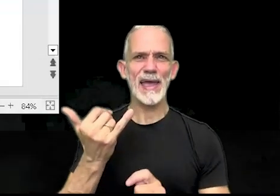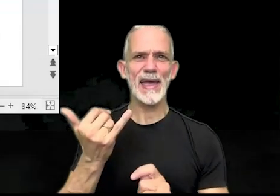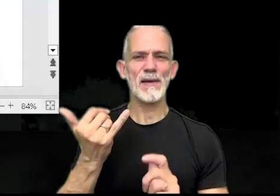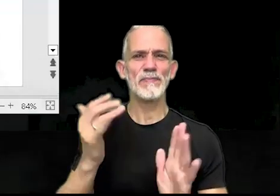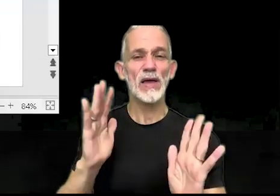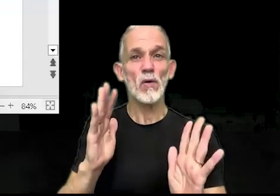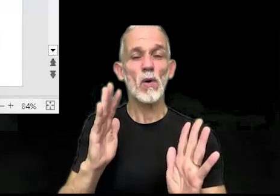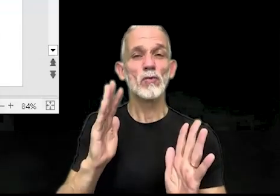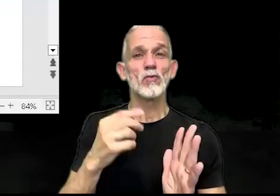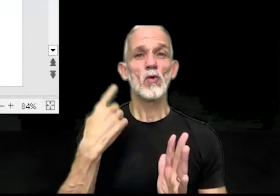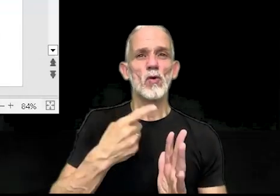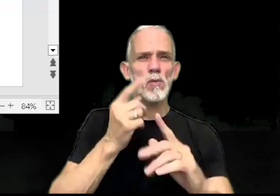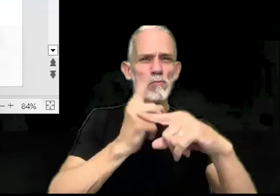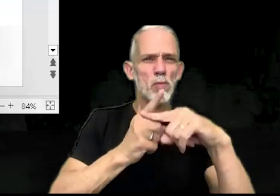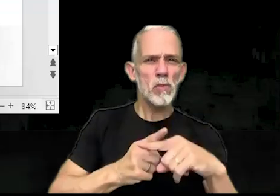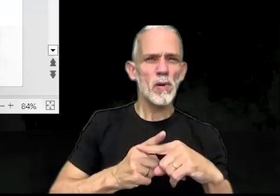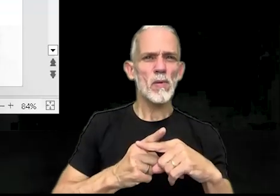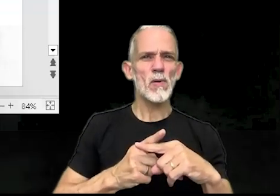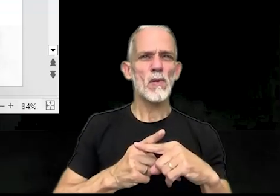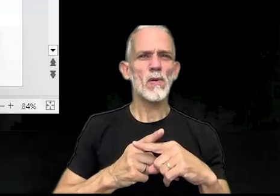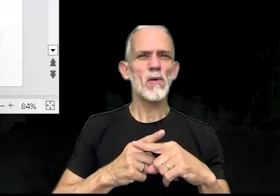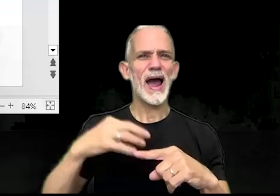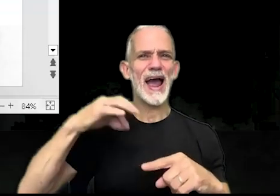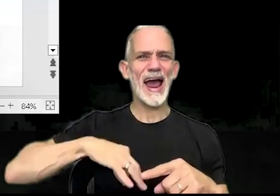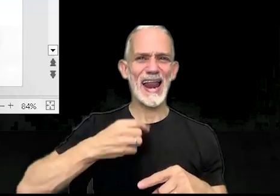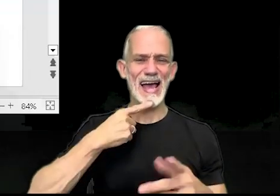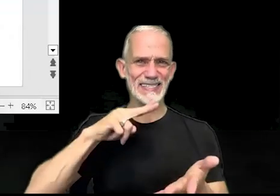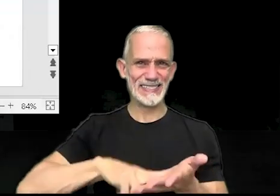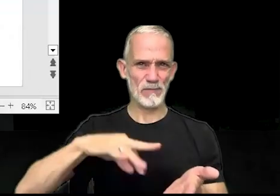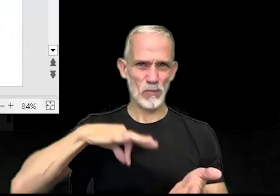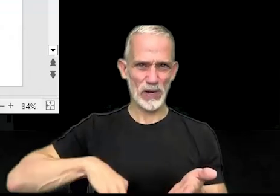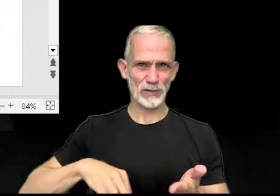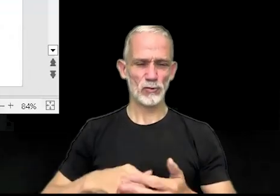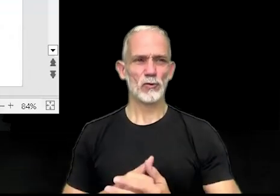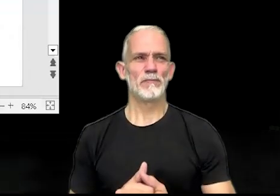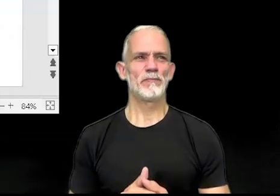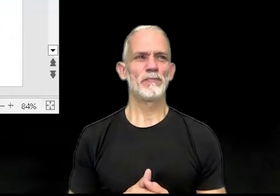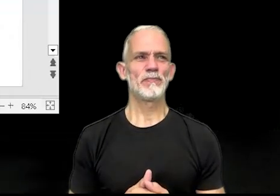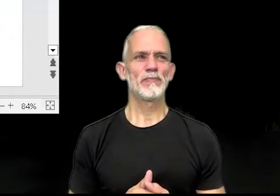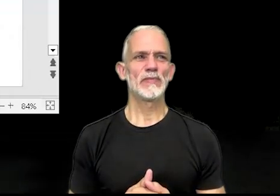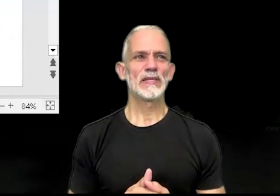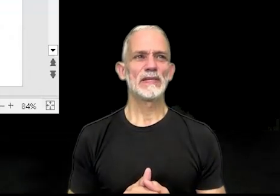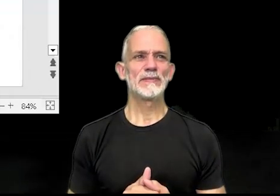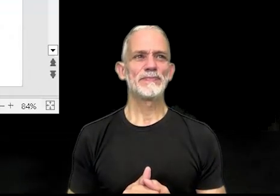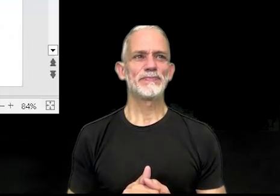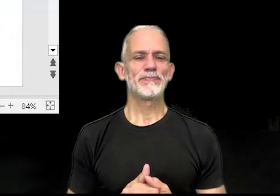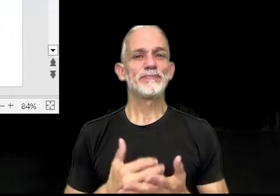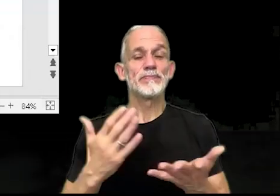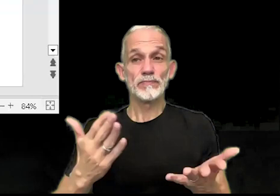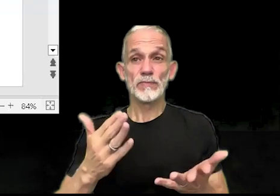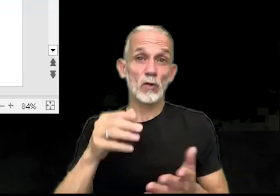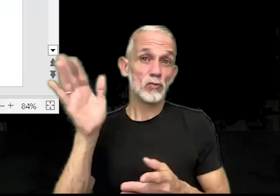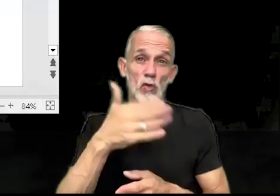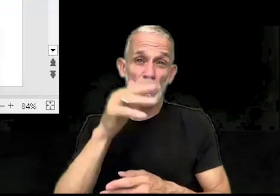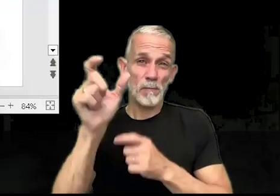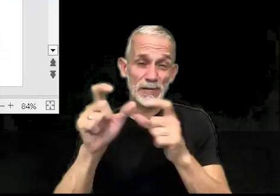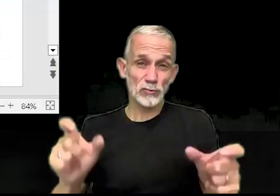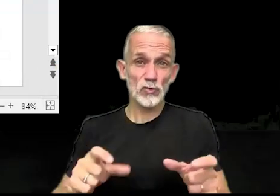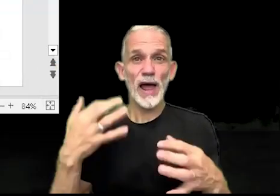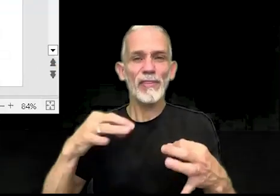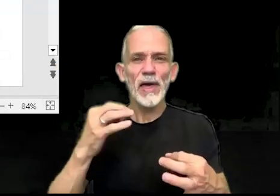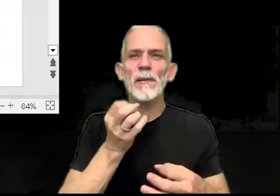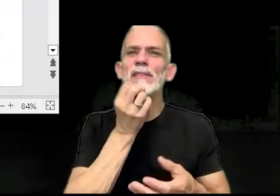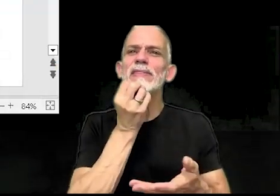considerar cuando liquiden ganancias. Les adelanto que toda aquella persona que tiene que hacer